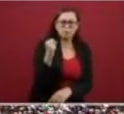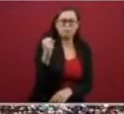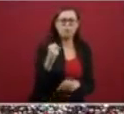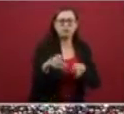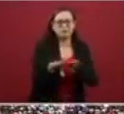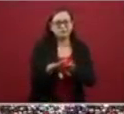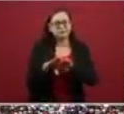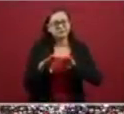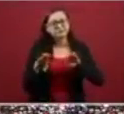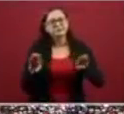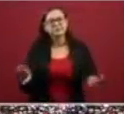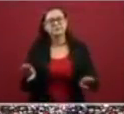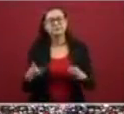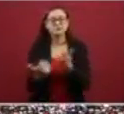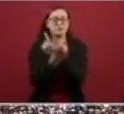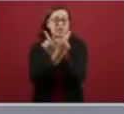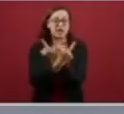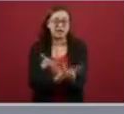libre,